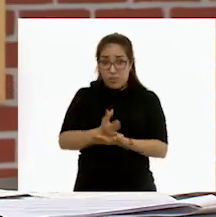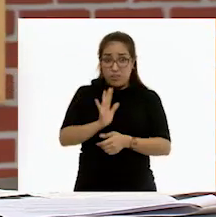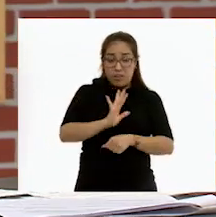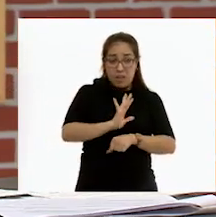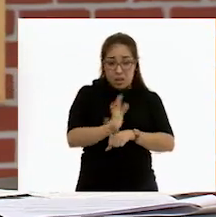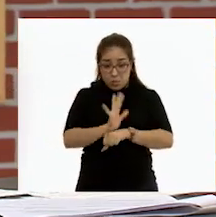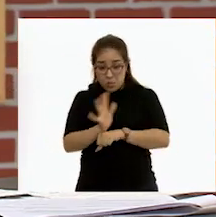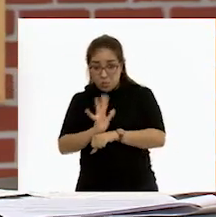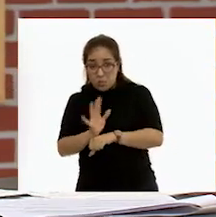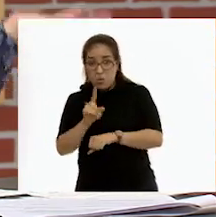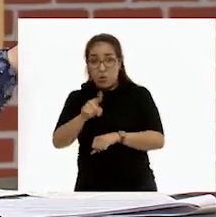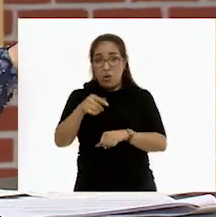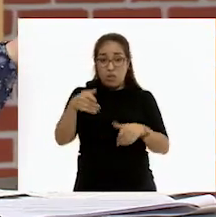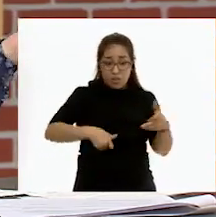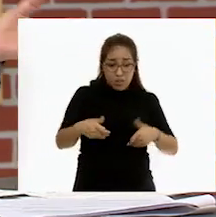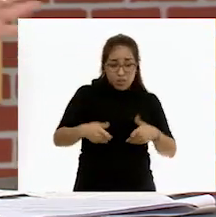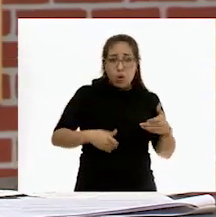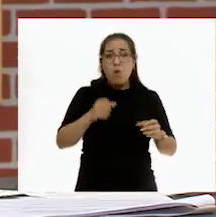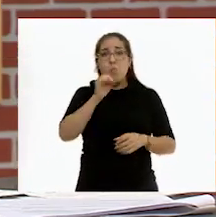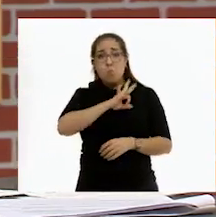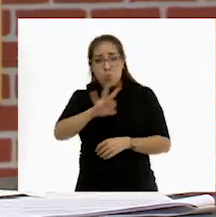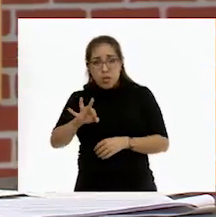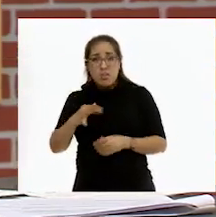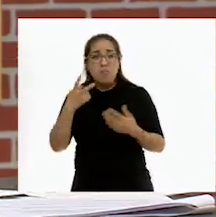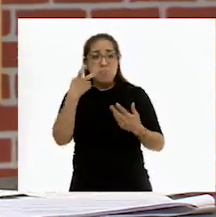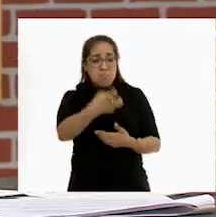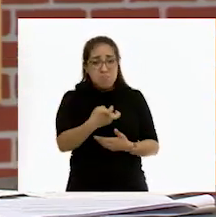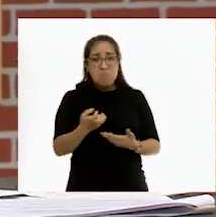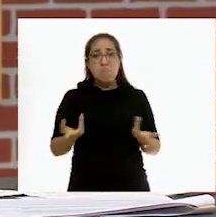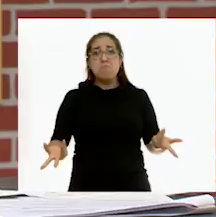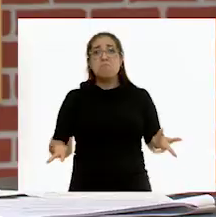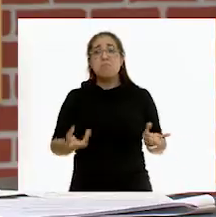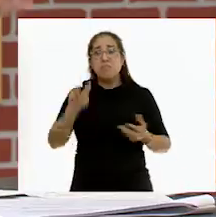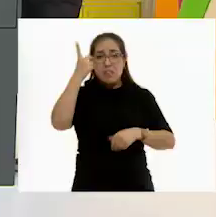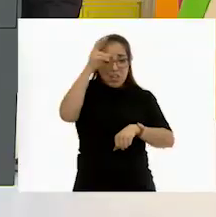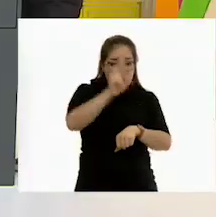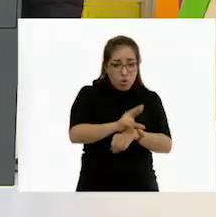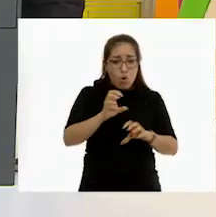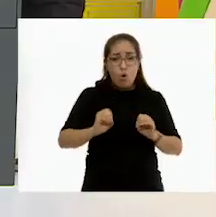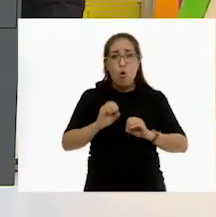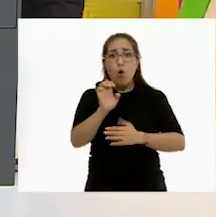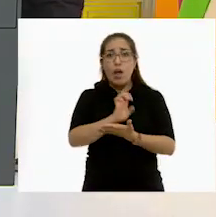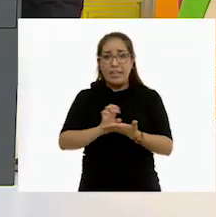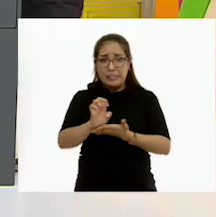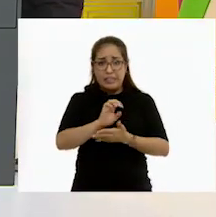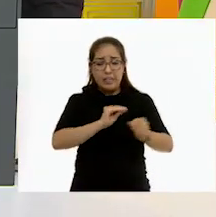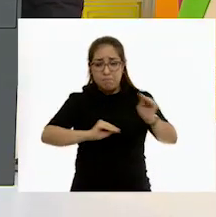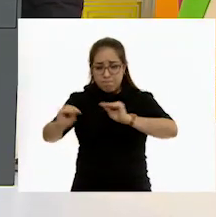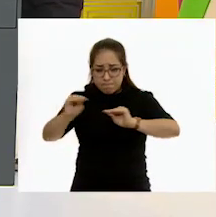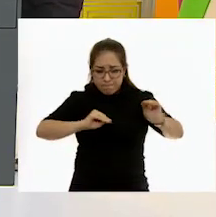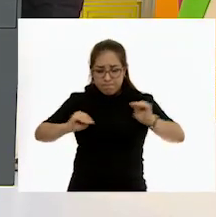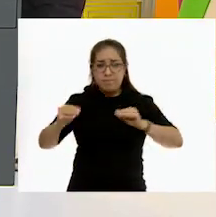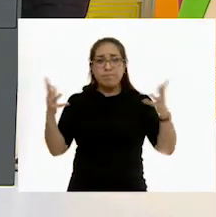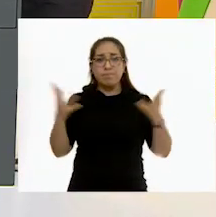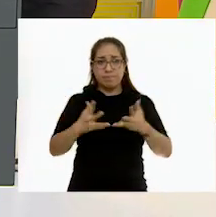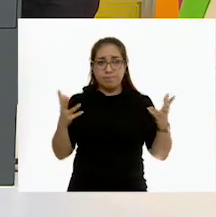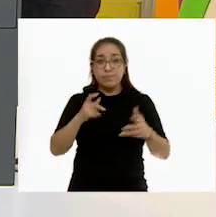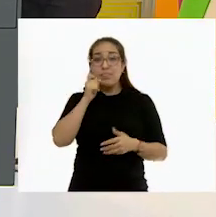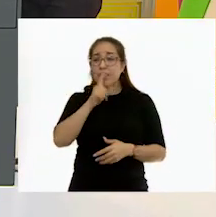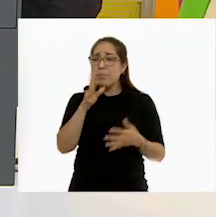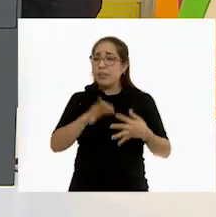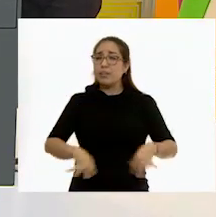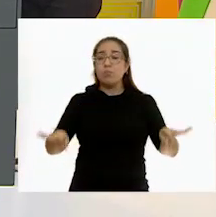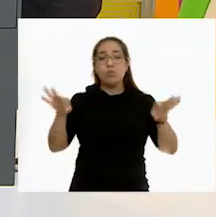pueden participar como vestuaristas, como directores, como escenógrafos. No habíamos mencionado el escenógrafo, pero es